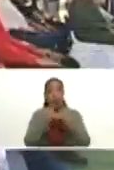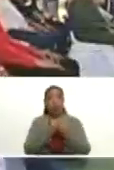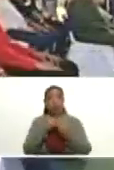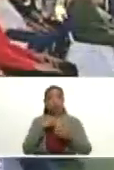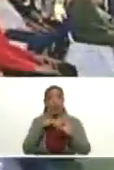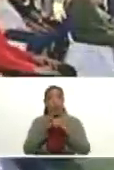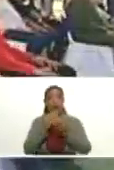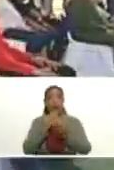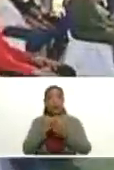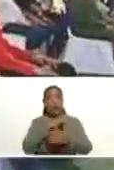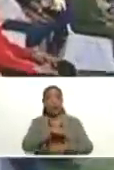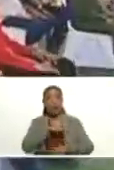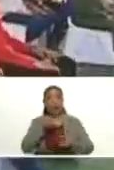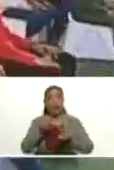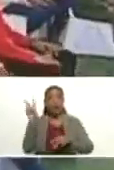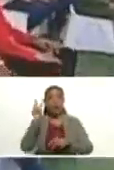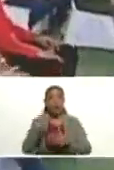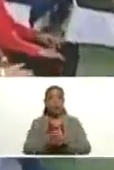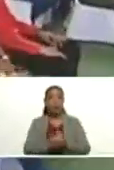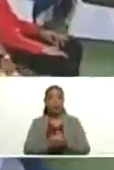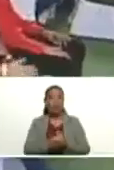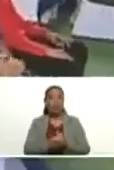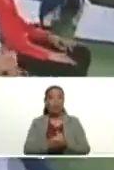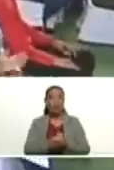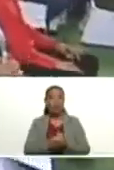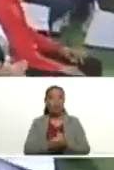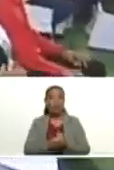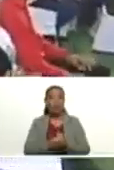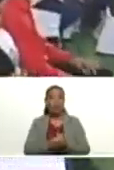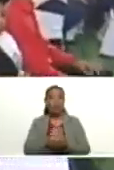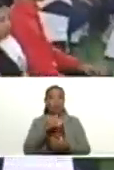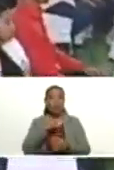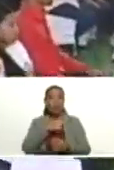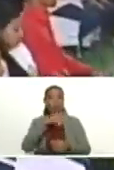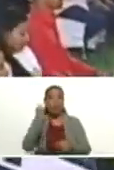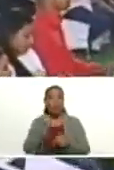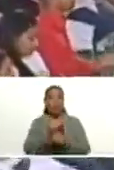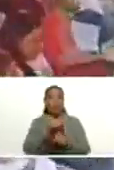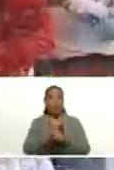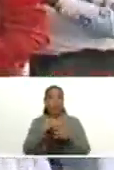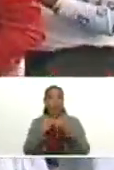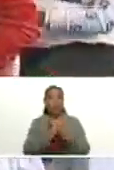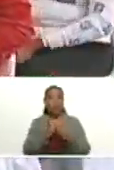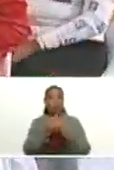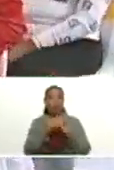la misión Vivienda Venezuela. Bueno, Francis, y están trabajando con la comunidad,